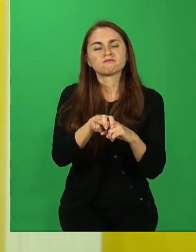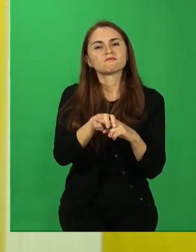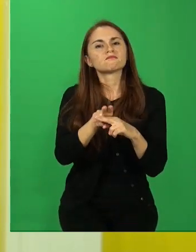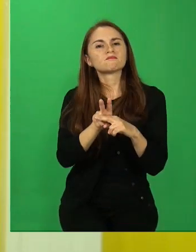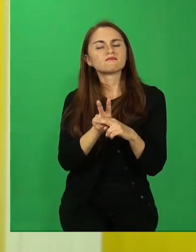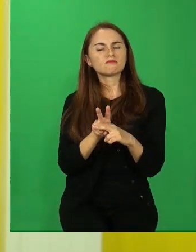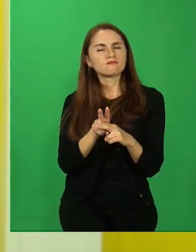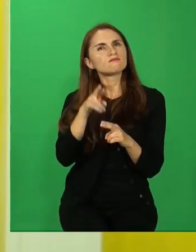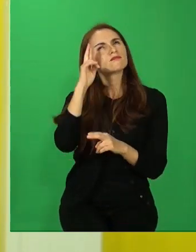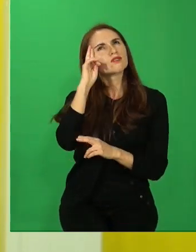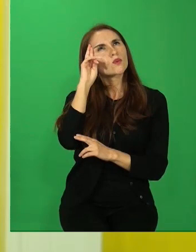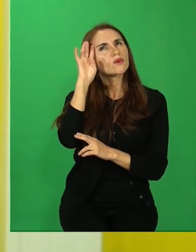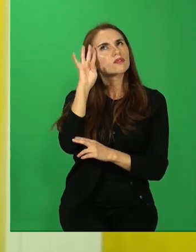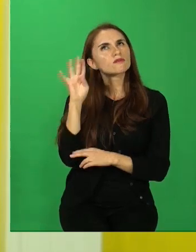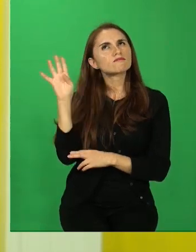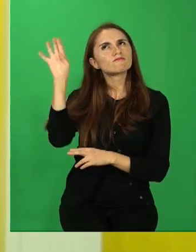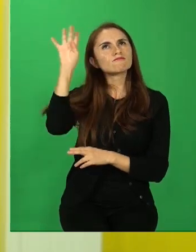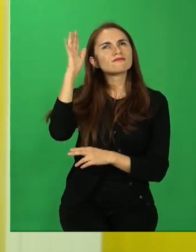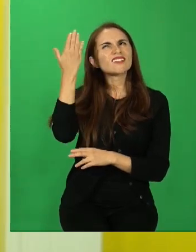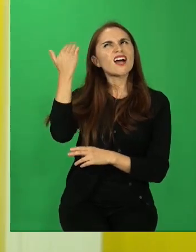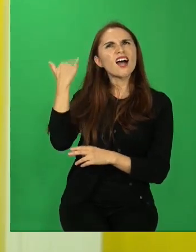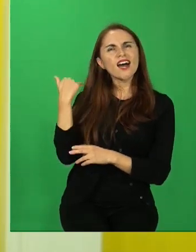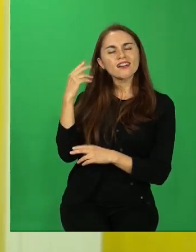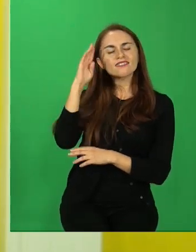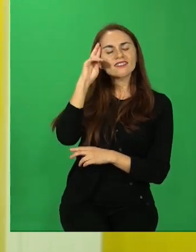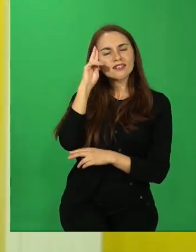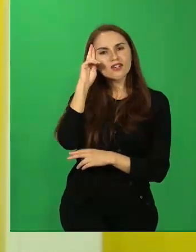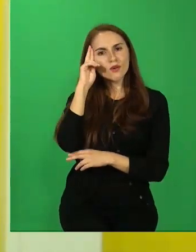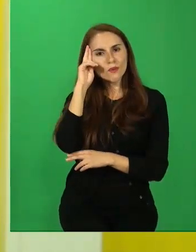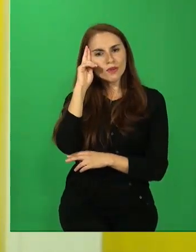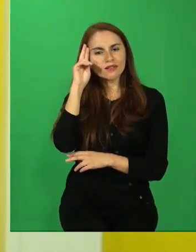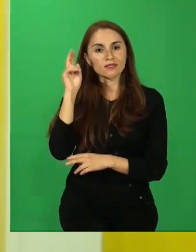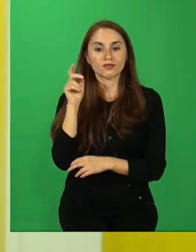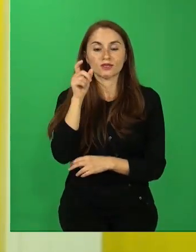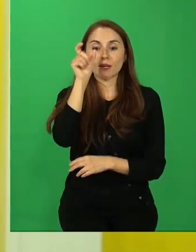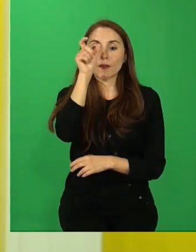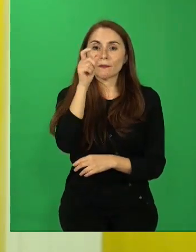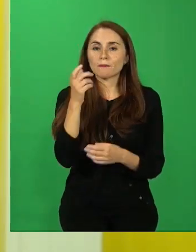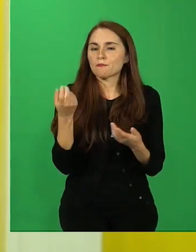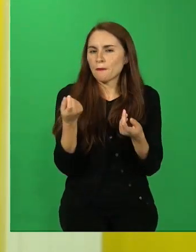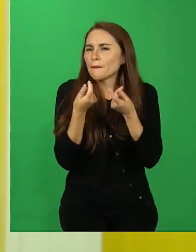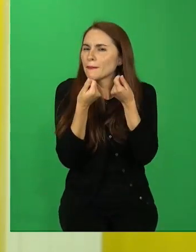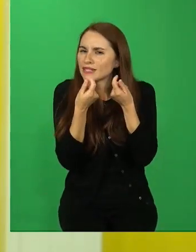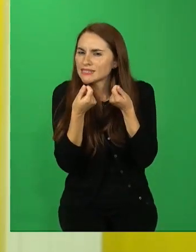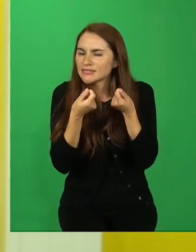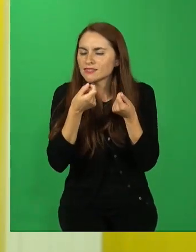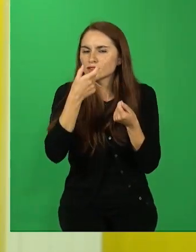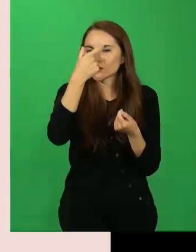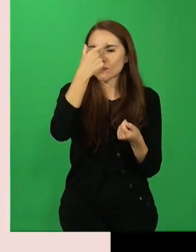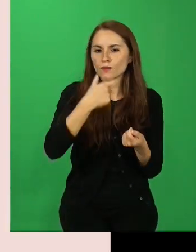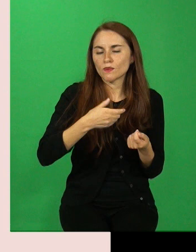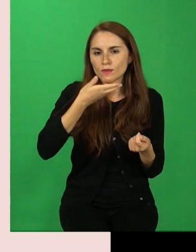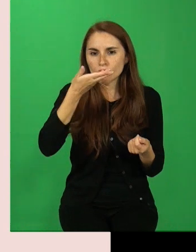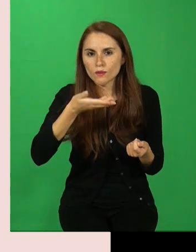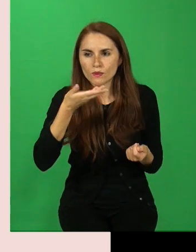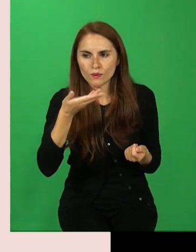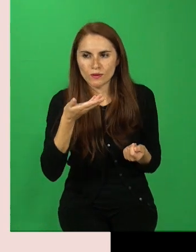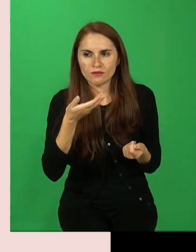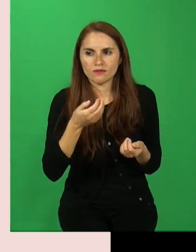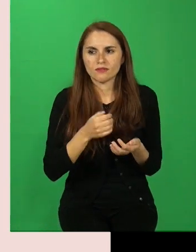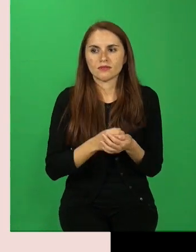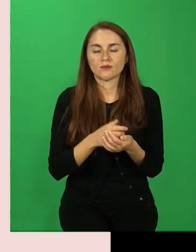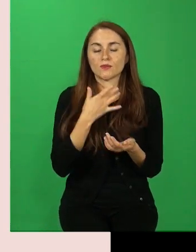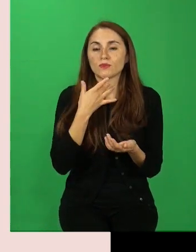está recordando algo en particular. El narrador protagonista es algo así, muy similar a esta imagen,